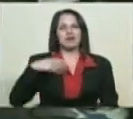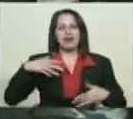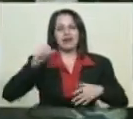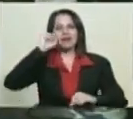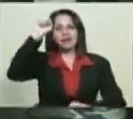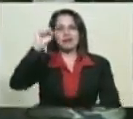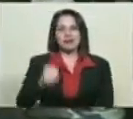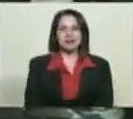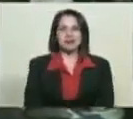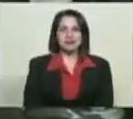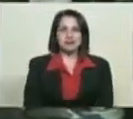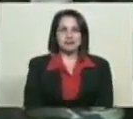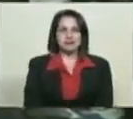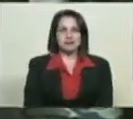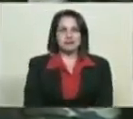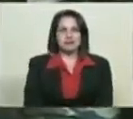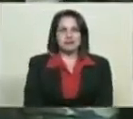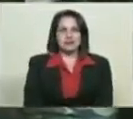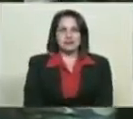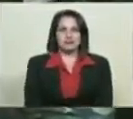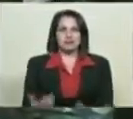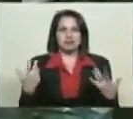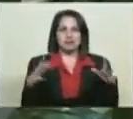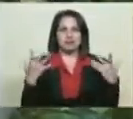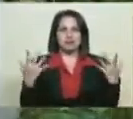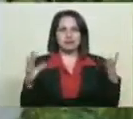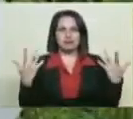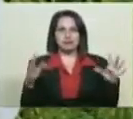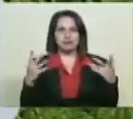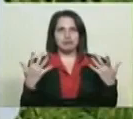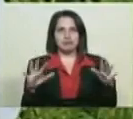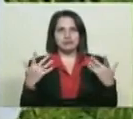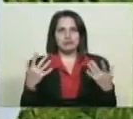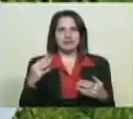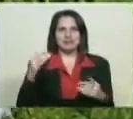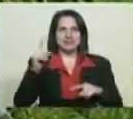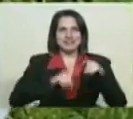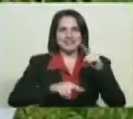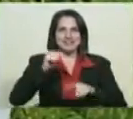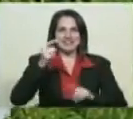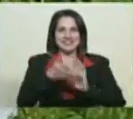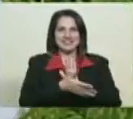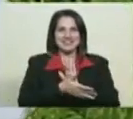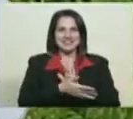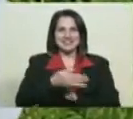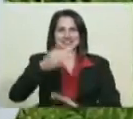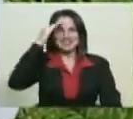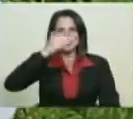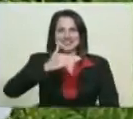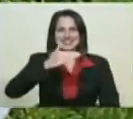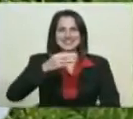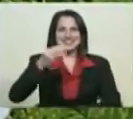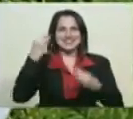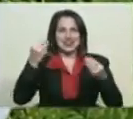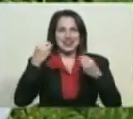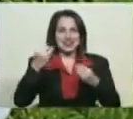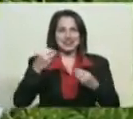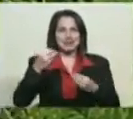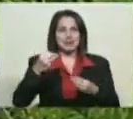¡Viva! Bien, ha sido el balance que ha ofrecido el alto mando militar de lo que ha sido el despliegue de esta operación en